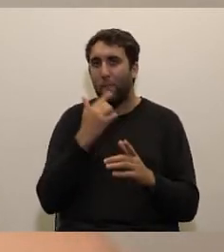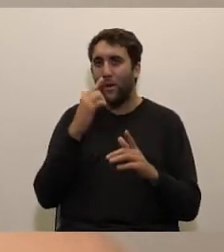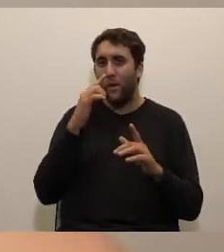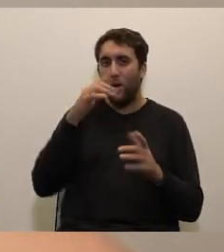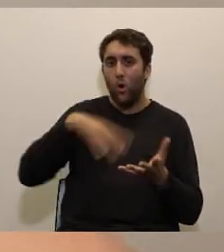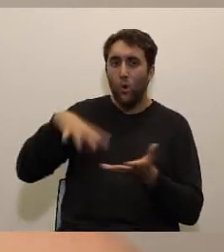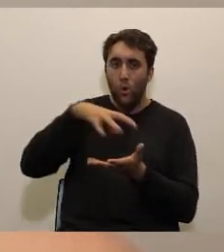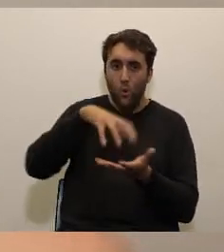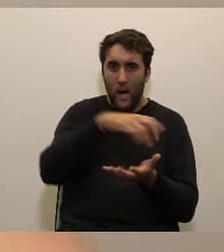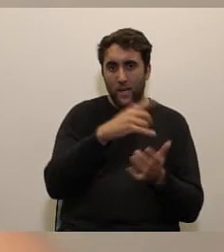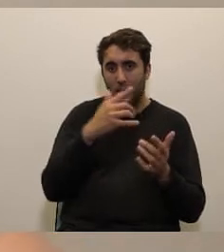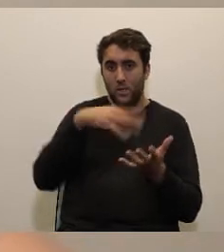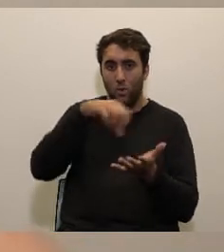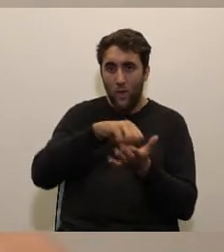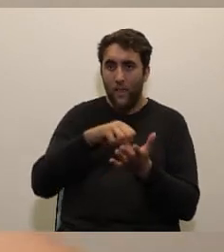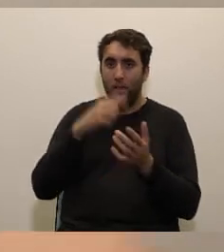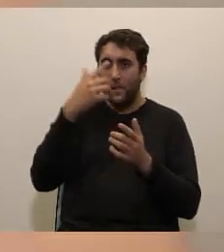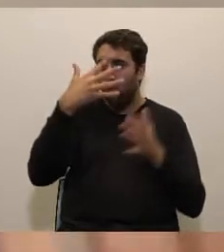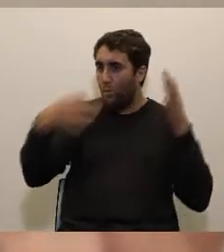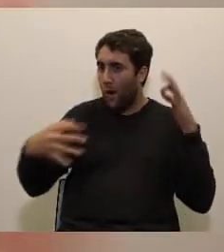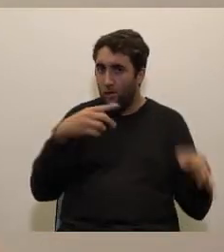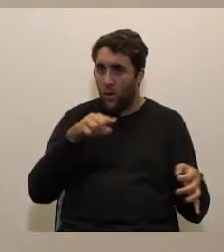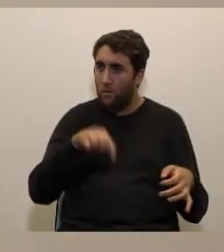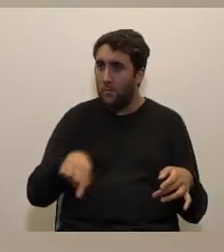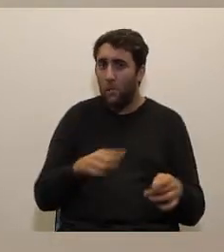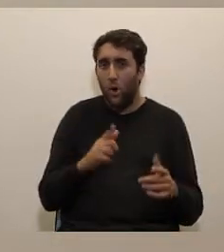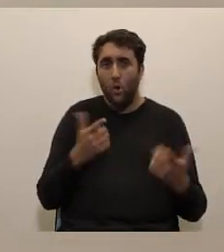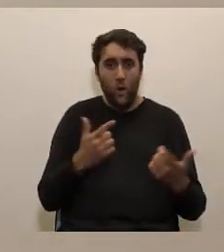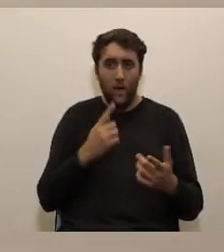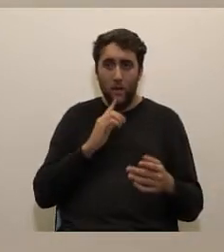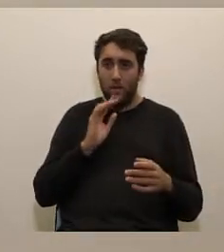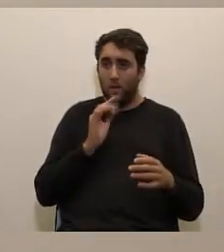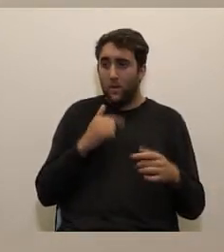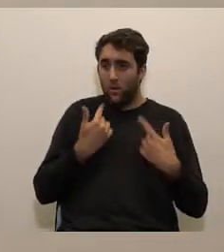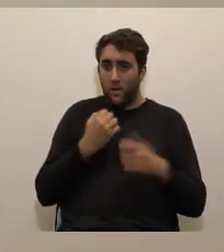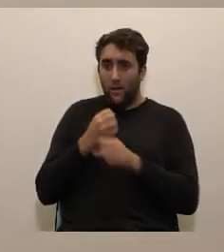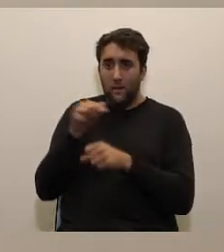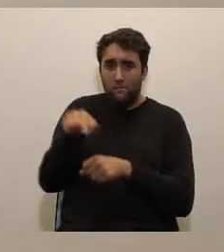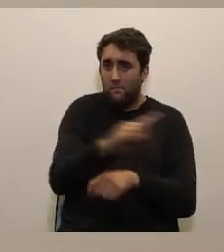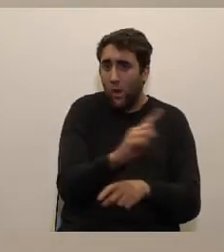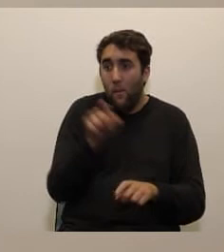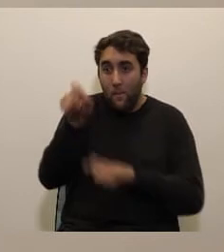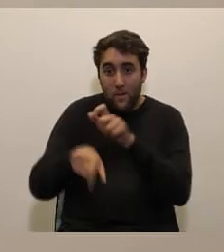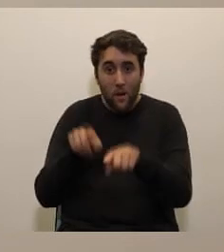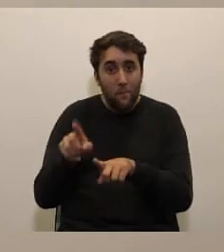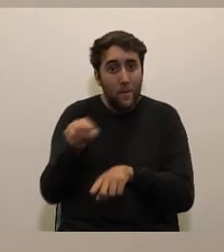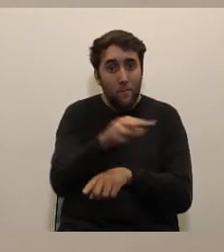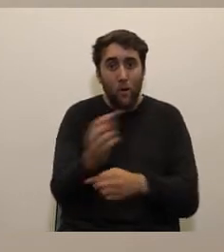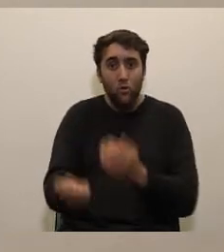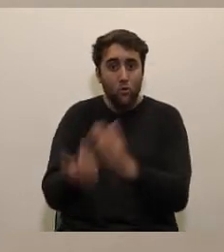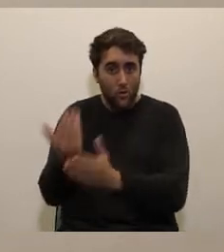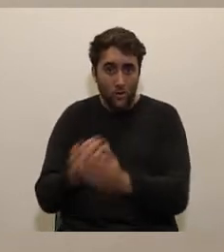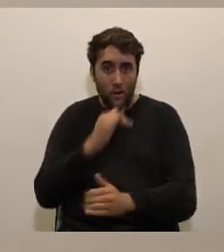muy alejadas de las ciudades, en lugares donde la ciencia no tiene tantos datos y la ciudadanía está aportando información